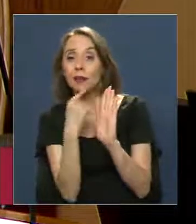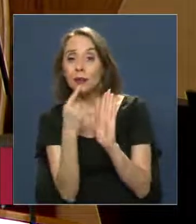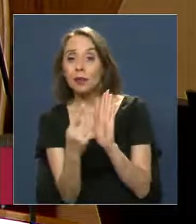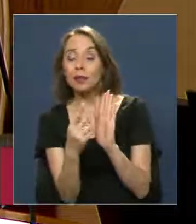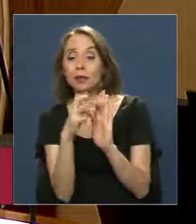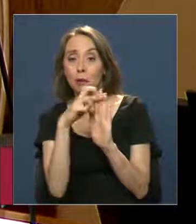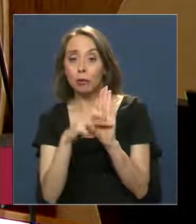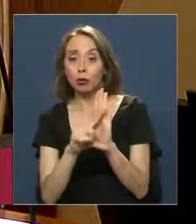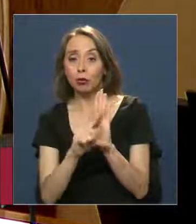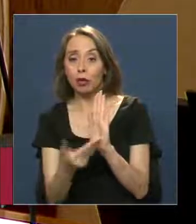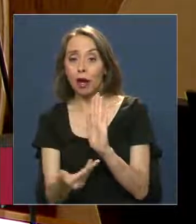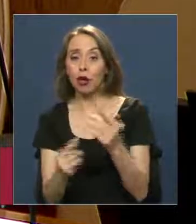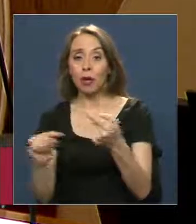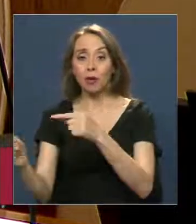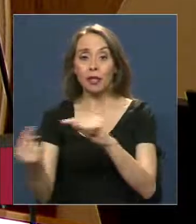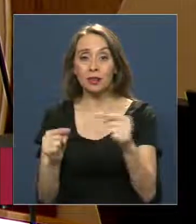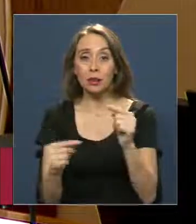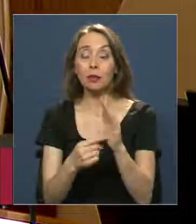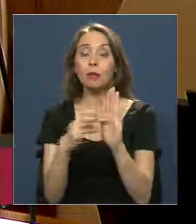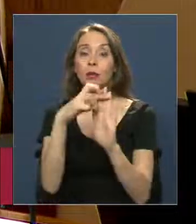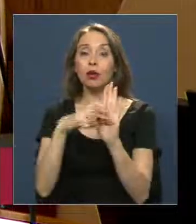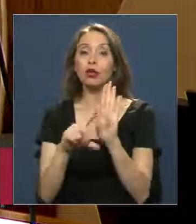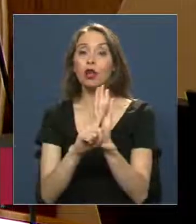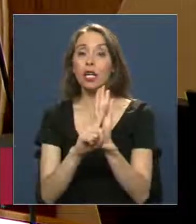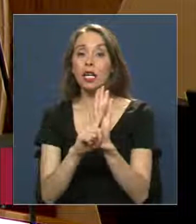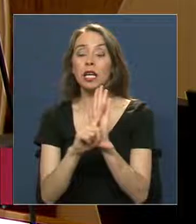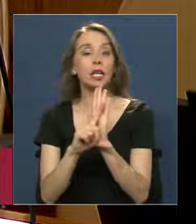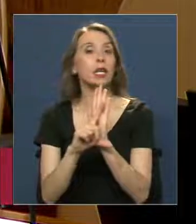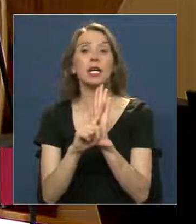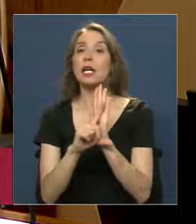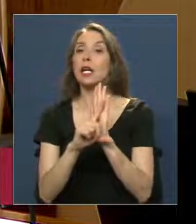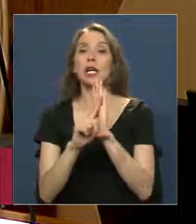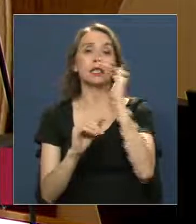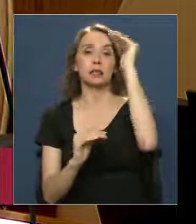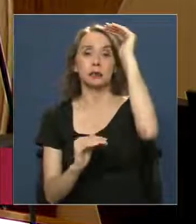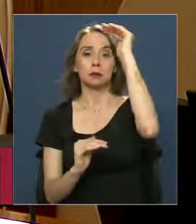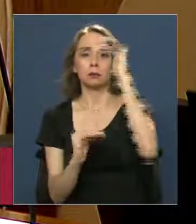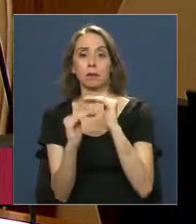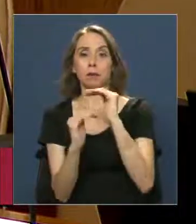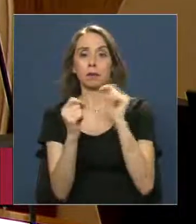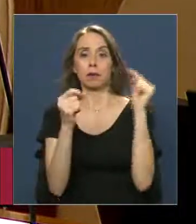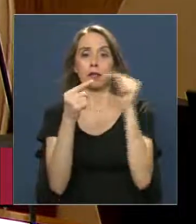propuesta que estamos debatiendo es una propuesta que está bastante restringida y acotada.